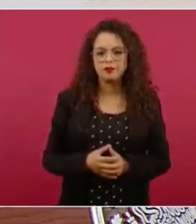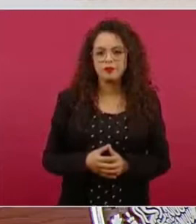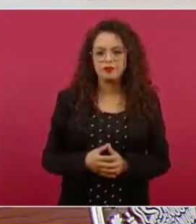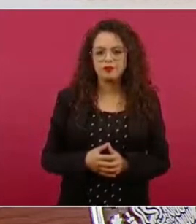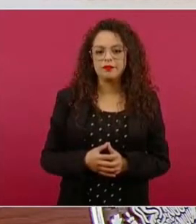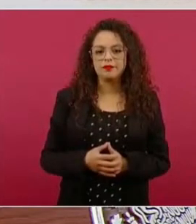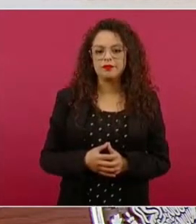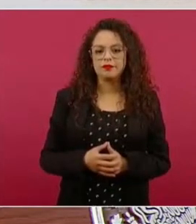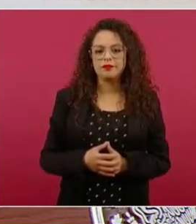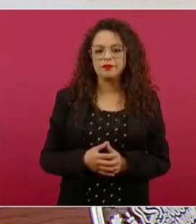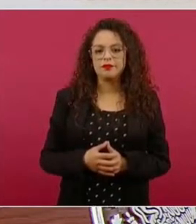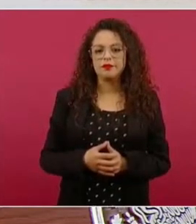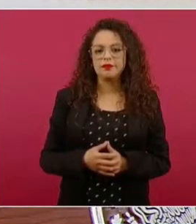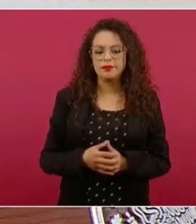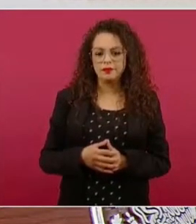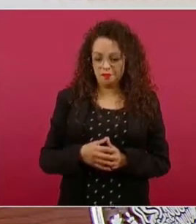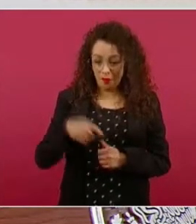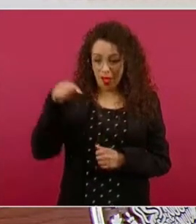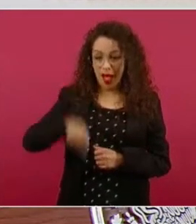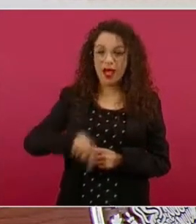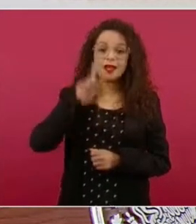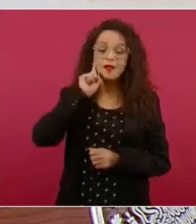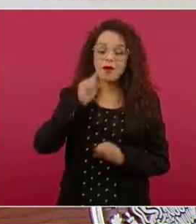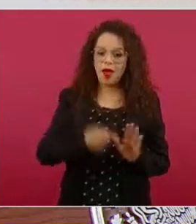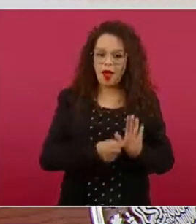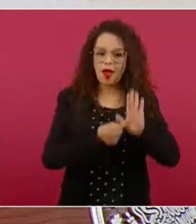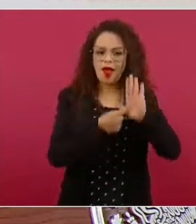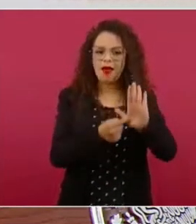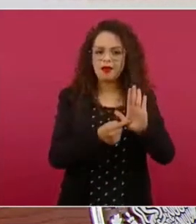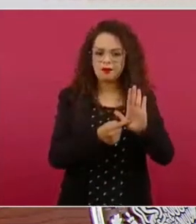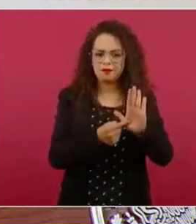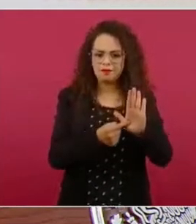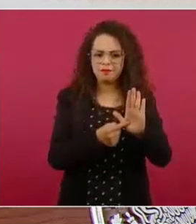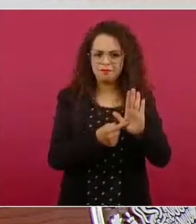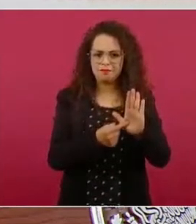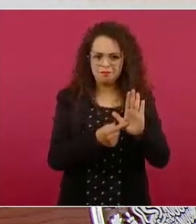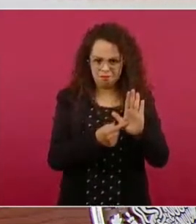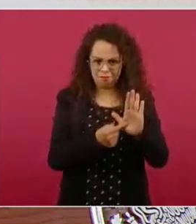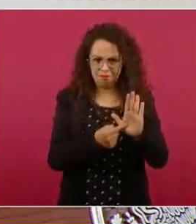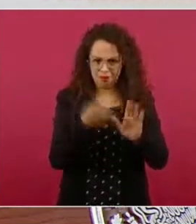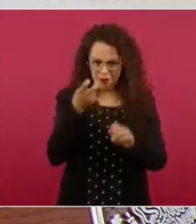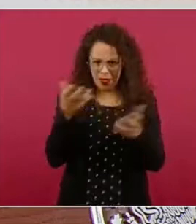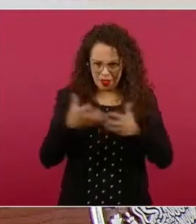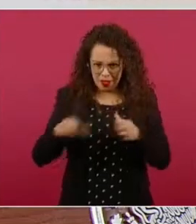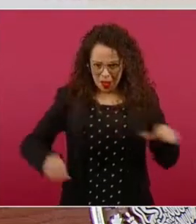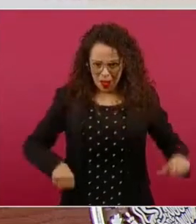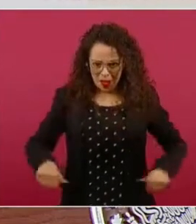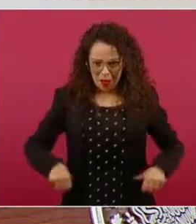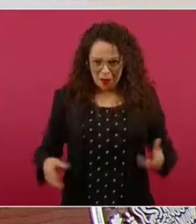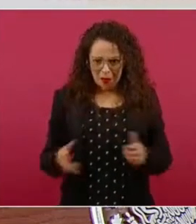Y vamos a verlo mañana. Vamos a hacer el ejercicio. Nosotros,